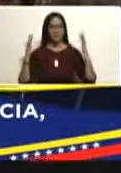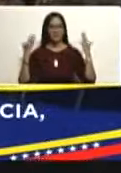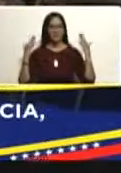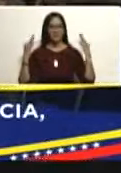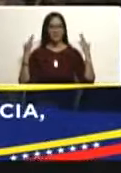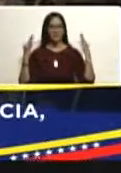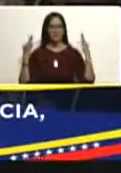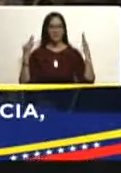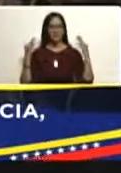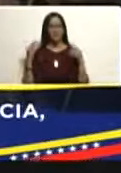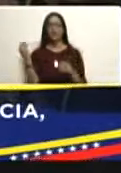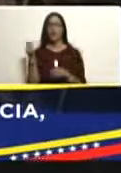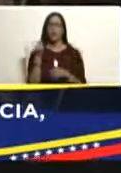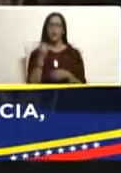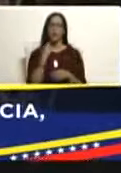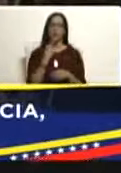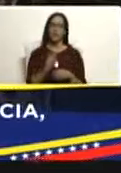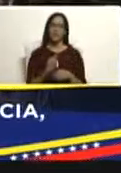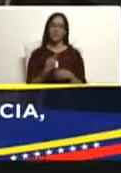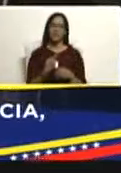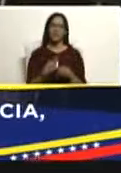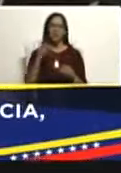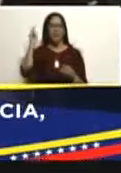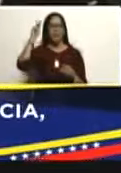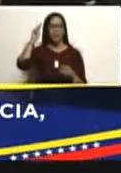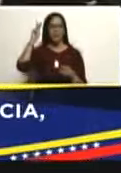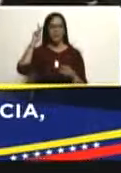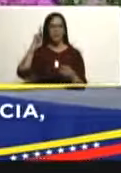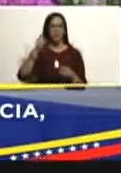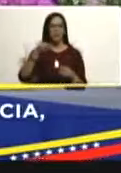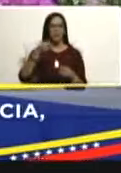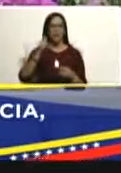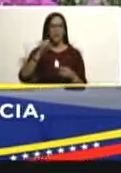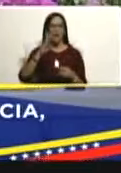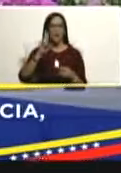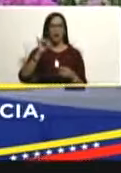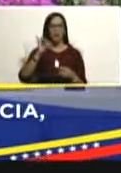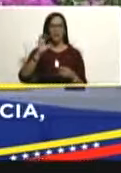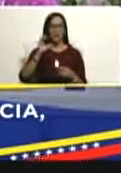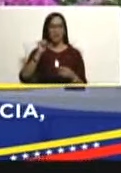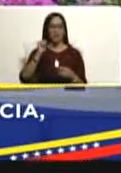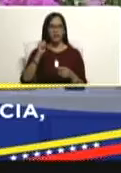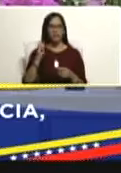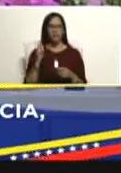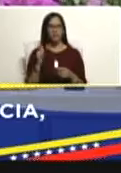Como decía la profesora Gabriela Jiménez,